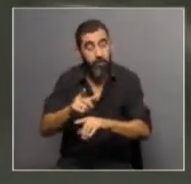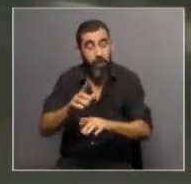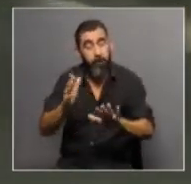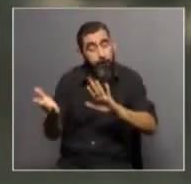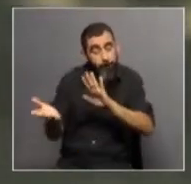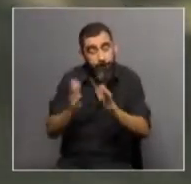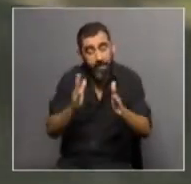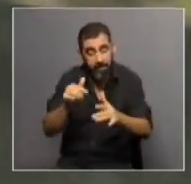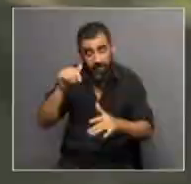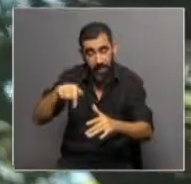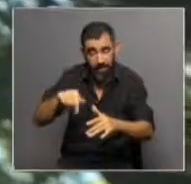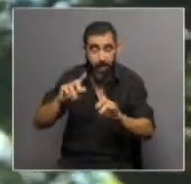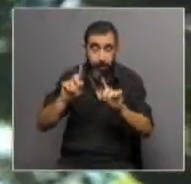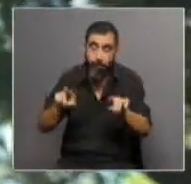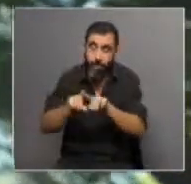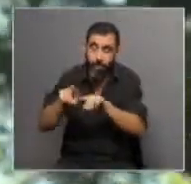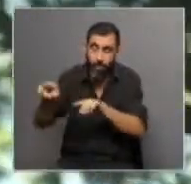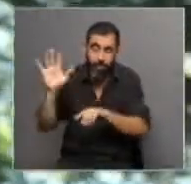a nuestras alergias por aruera.